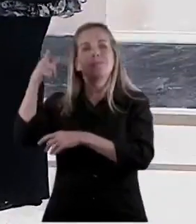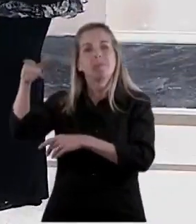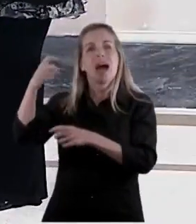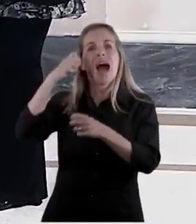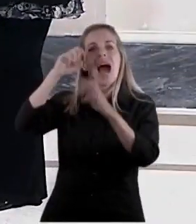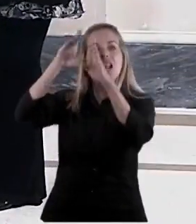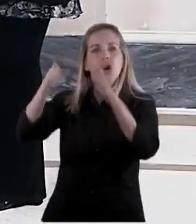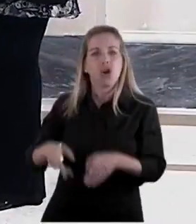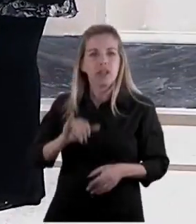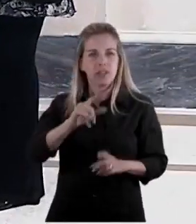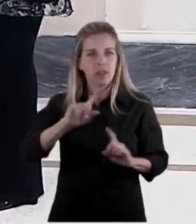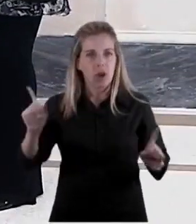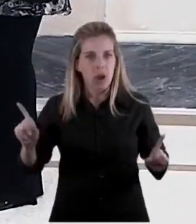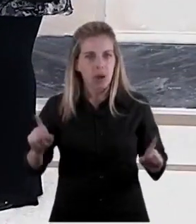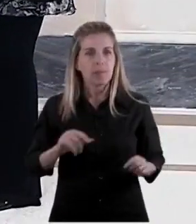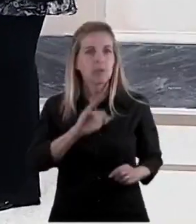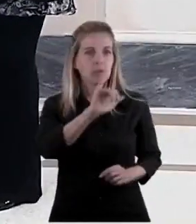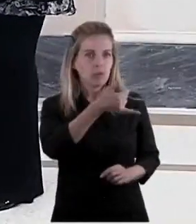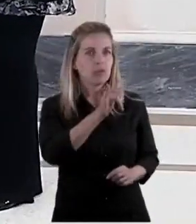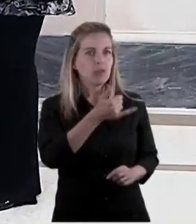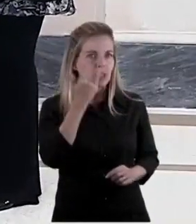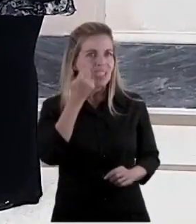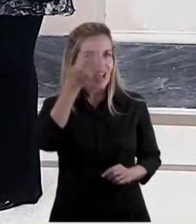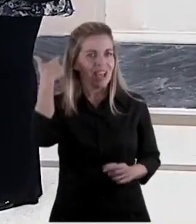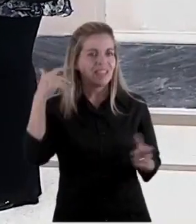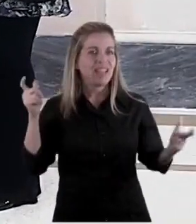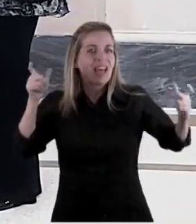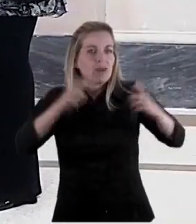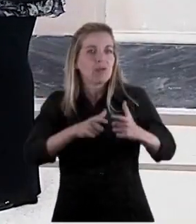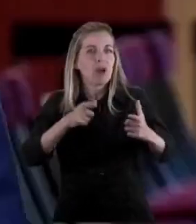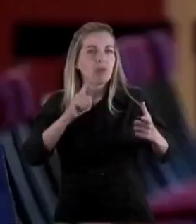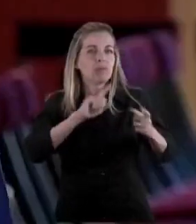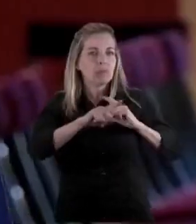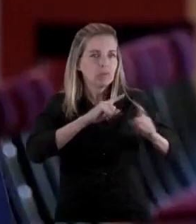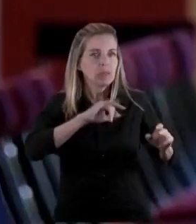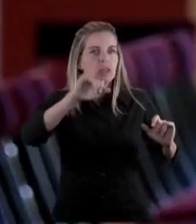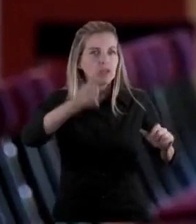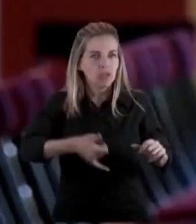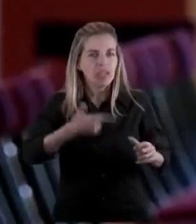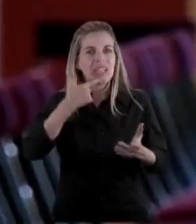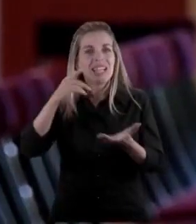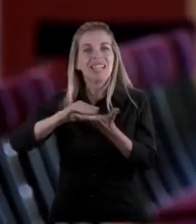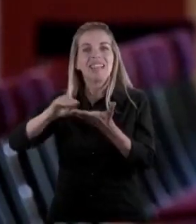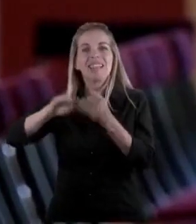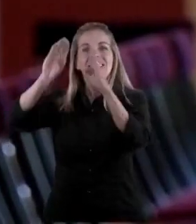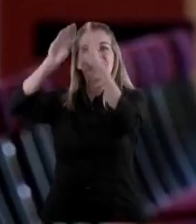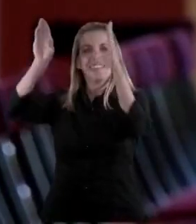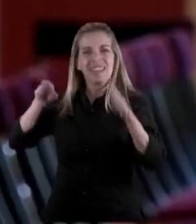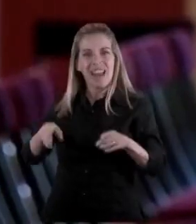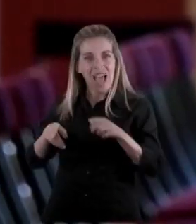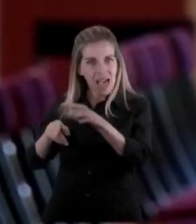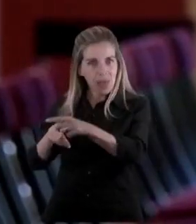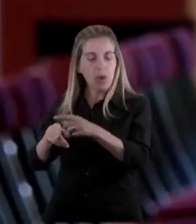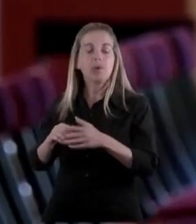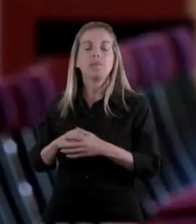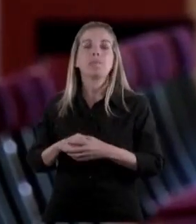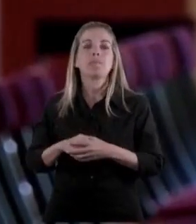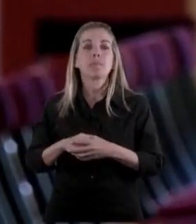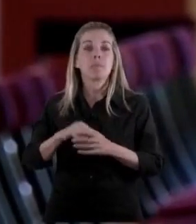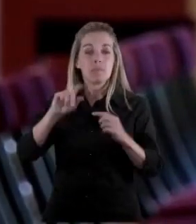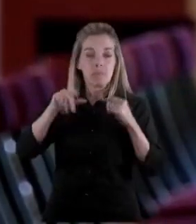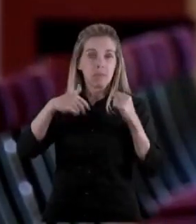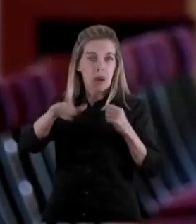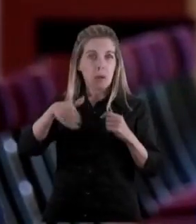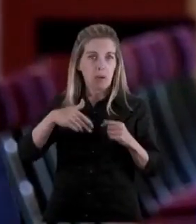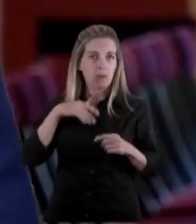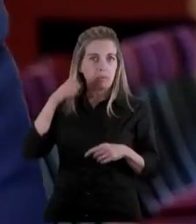Sí, eso fue uno de los temas que hablamos también. El Senado de la Nación, al cual tengo que ir